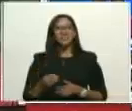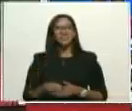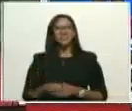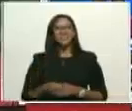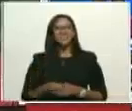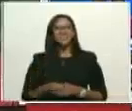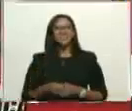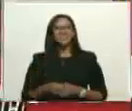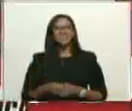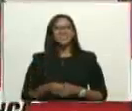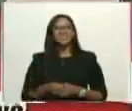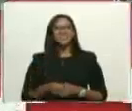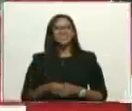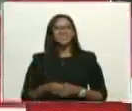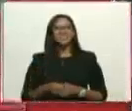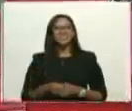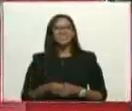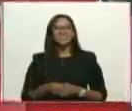Toma.